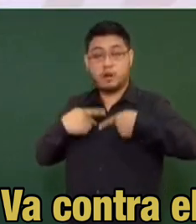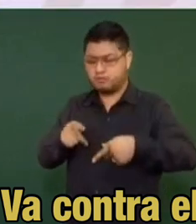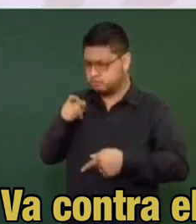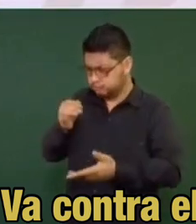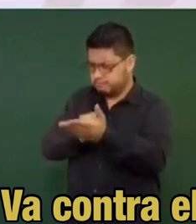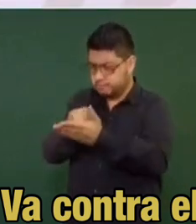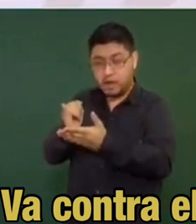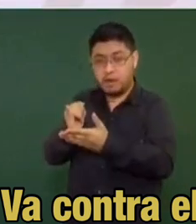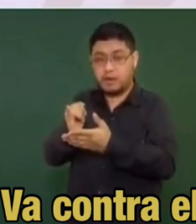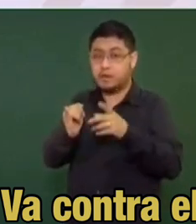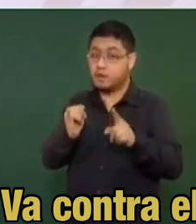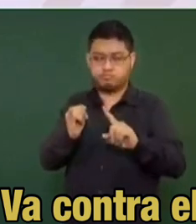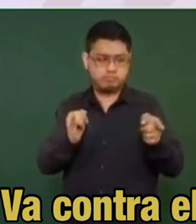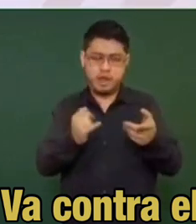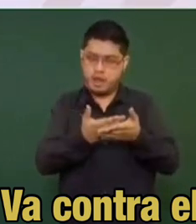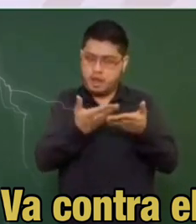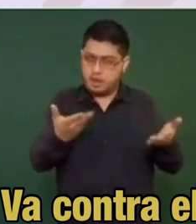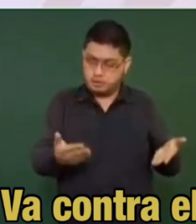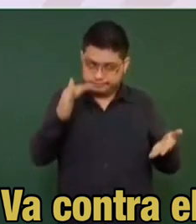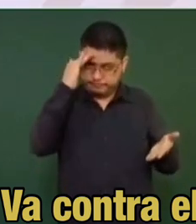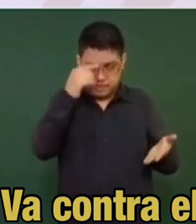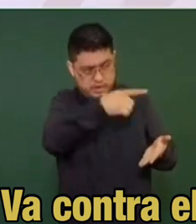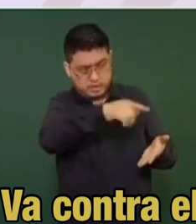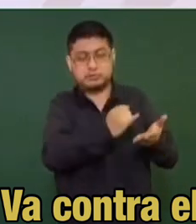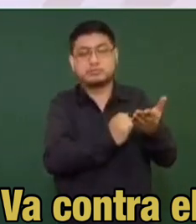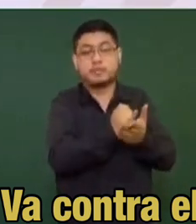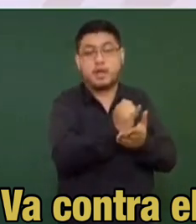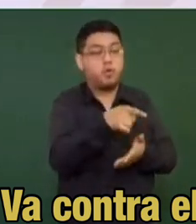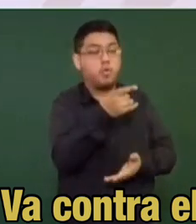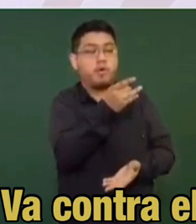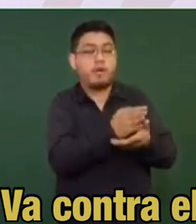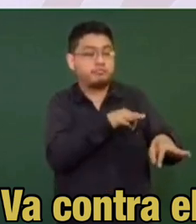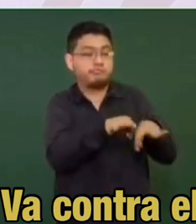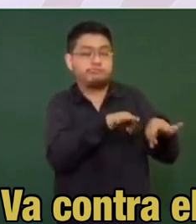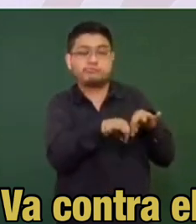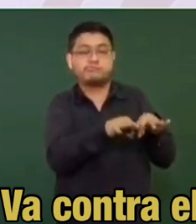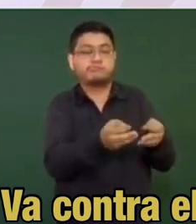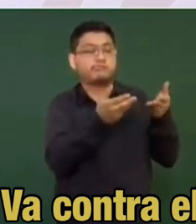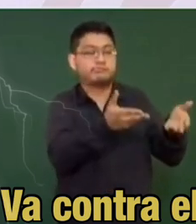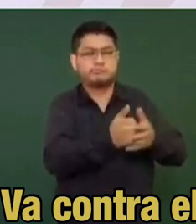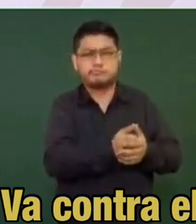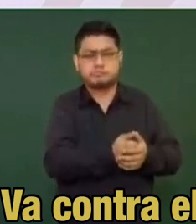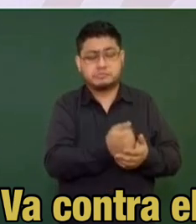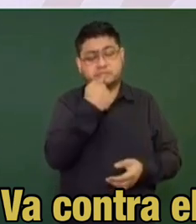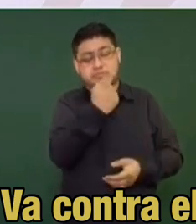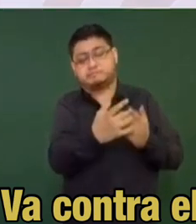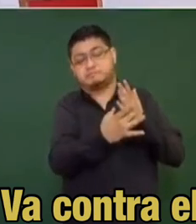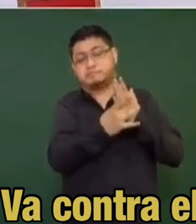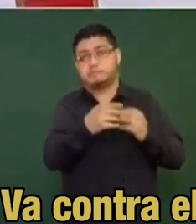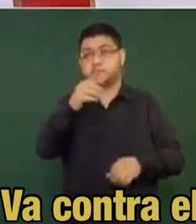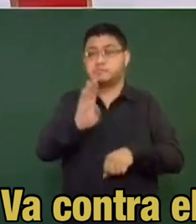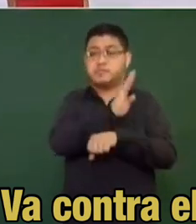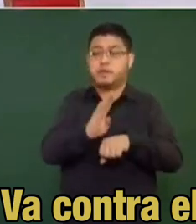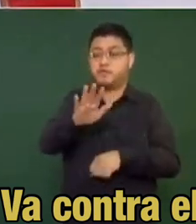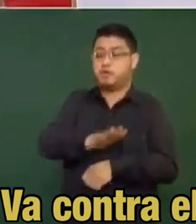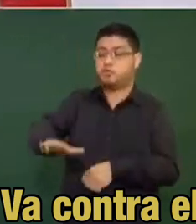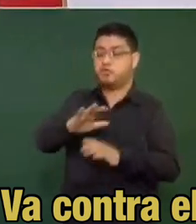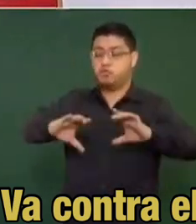sus mandatos, y no, como ocurre ahora, operar bajo la consigna de beneficio de